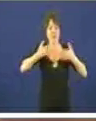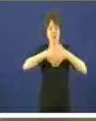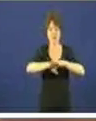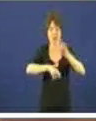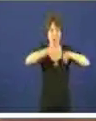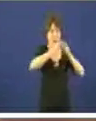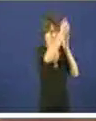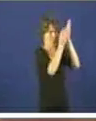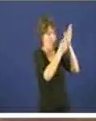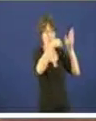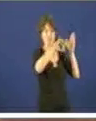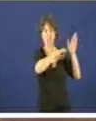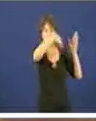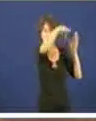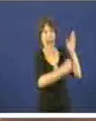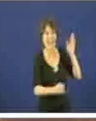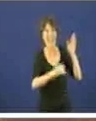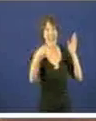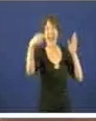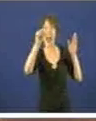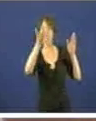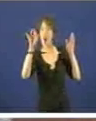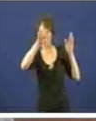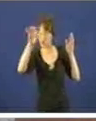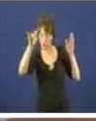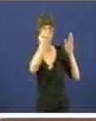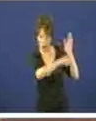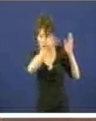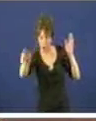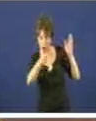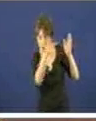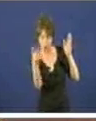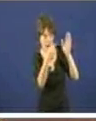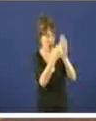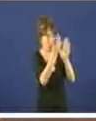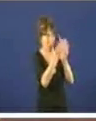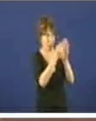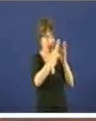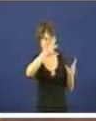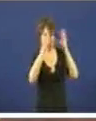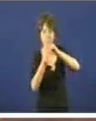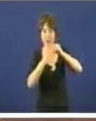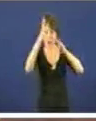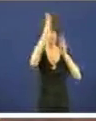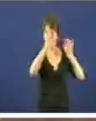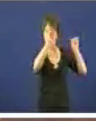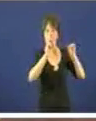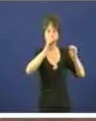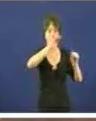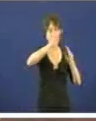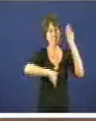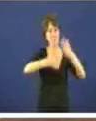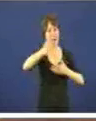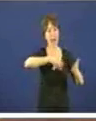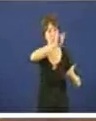marcadas polo señor Méndez e polo señor Galloso, que non tiña que adaptarse á lei o protocolo que asinaran estes señores, que eran